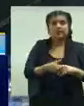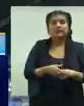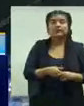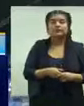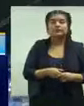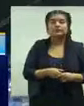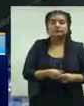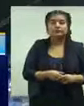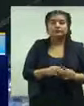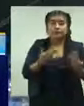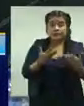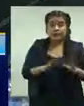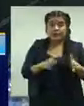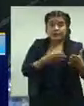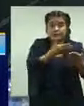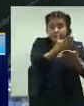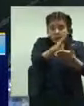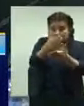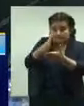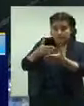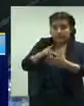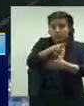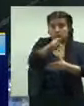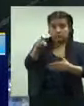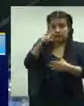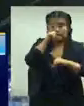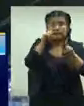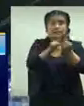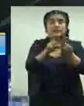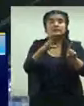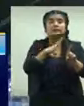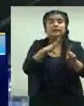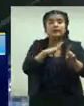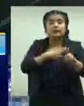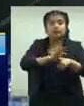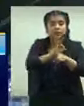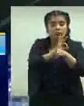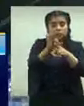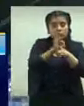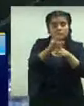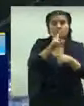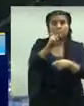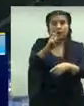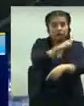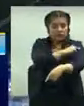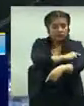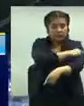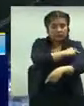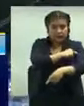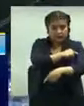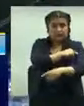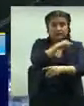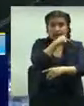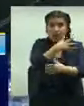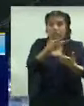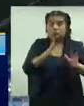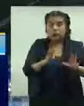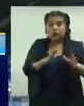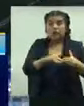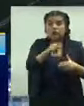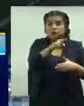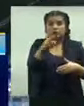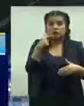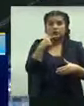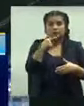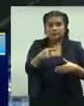se ha hecho la distribución para poderles dar a ellos para poder seguir funcionando. En las unidades ejecutoras, muchas veces, si usted lo